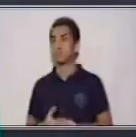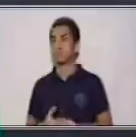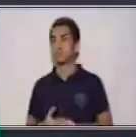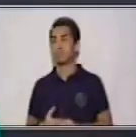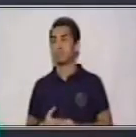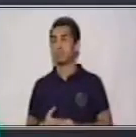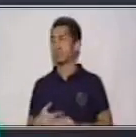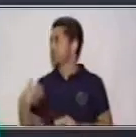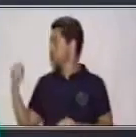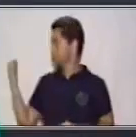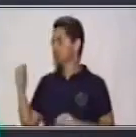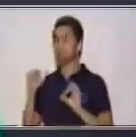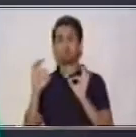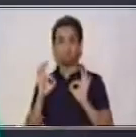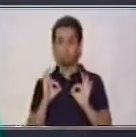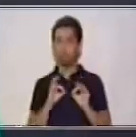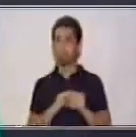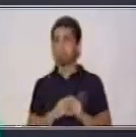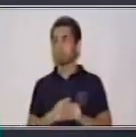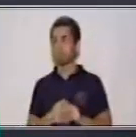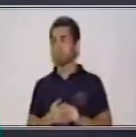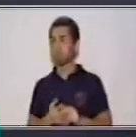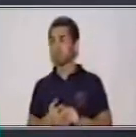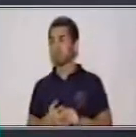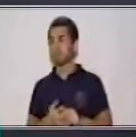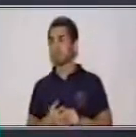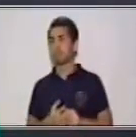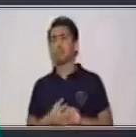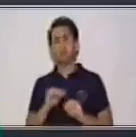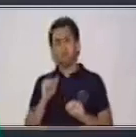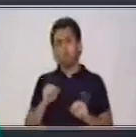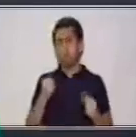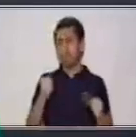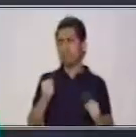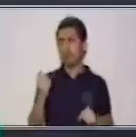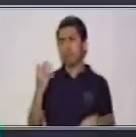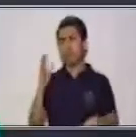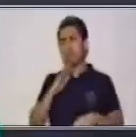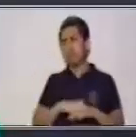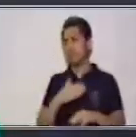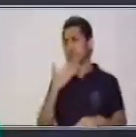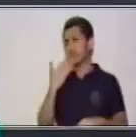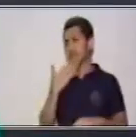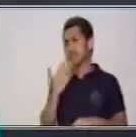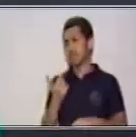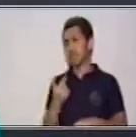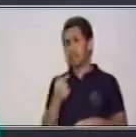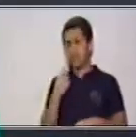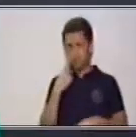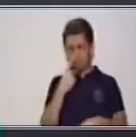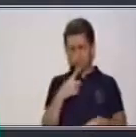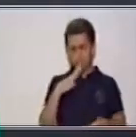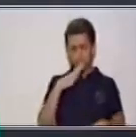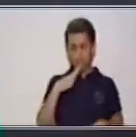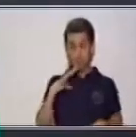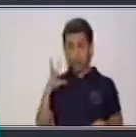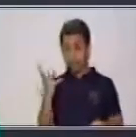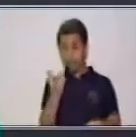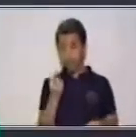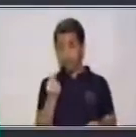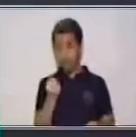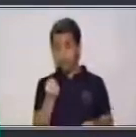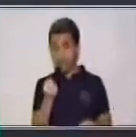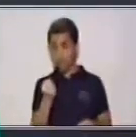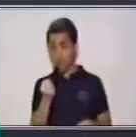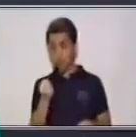Y está bien. Pero podemos hacer algo más sencillo. Si tenemos un número entero que se